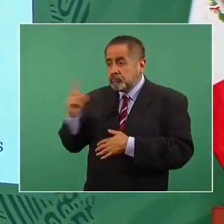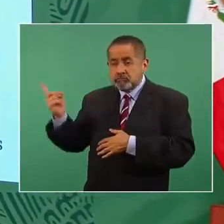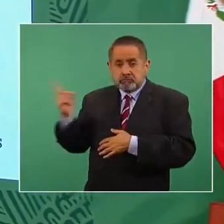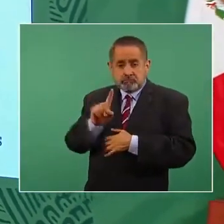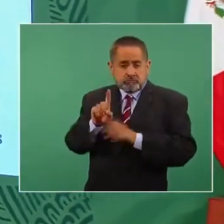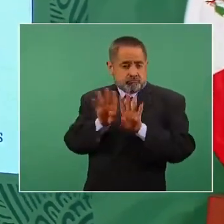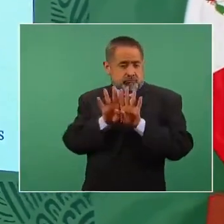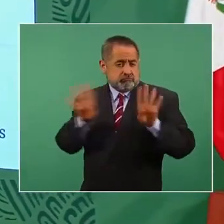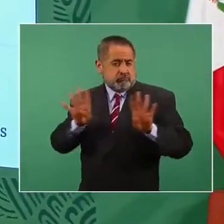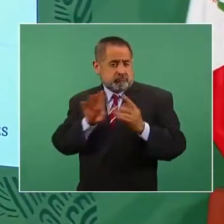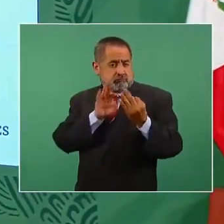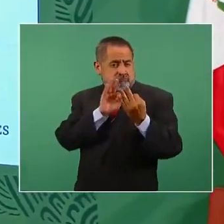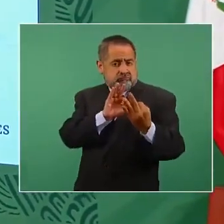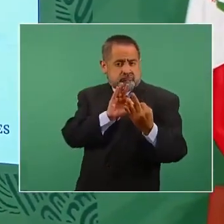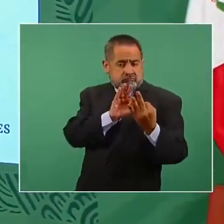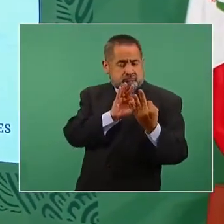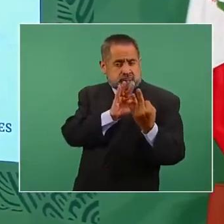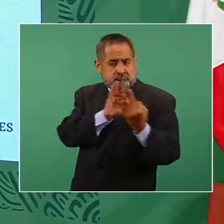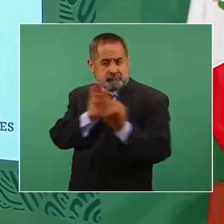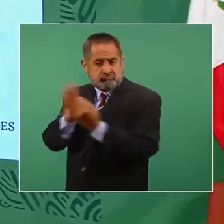frente a frente.